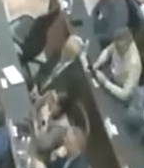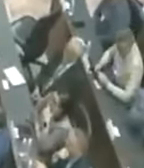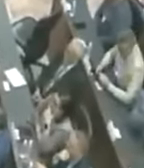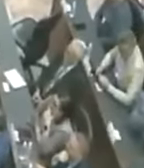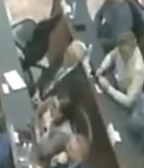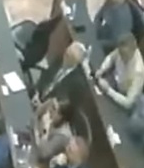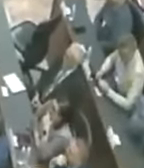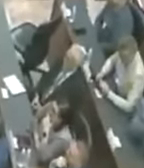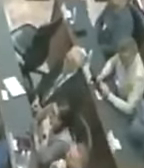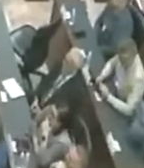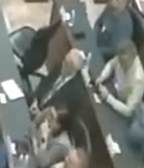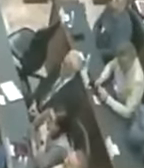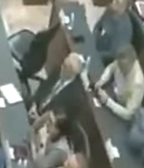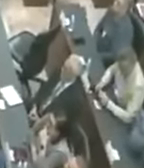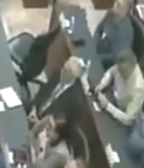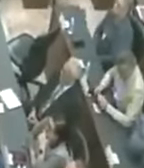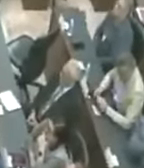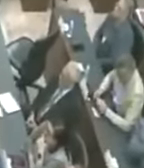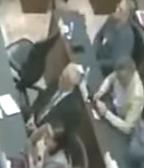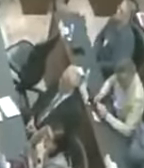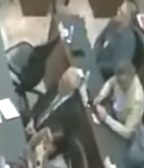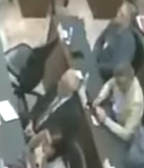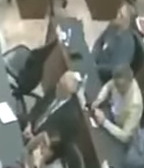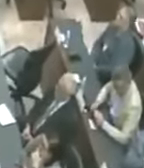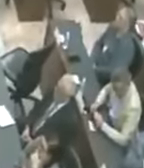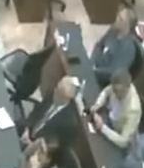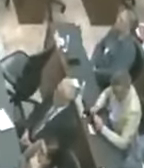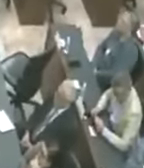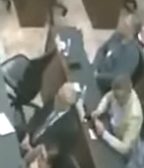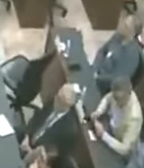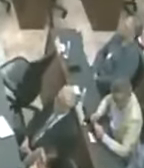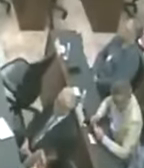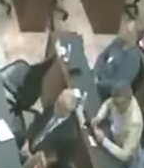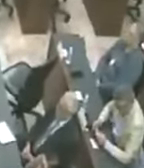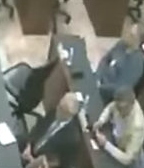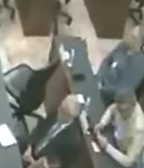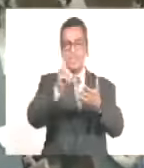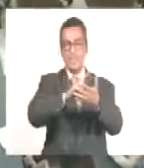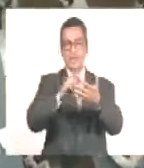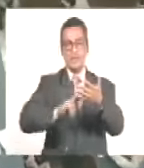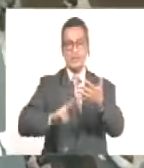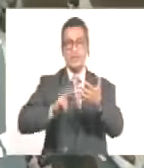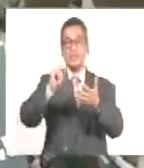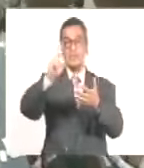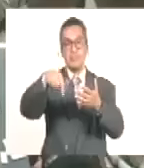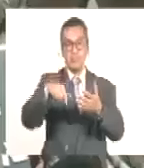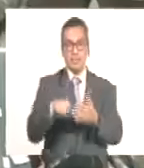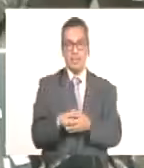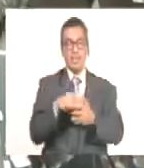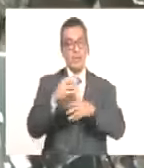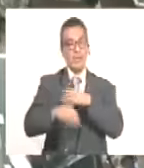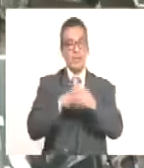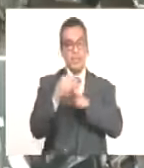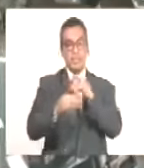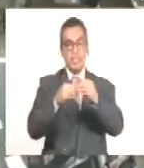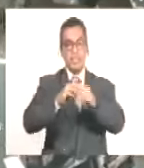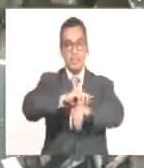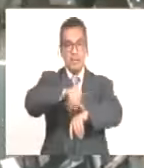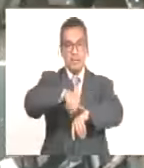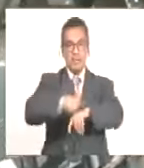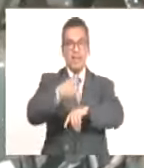Quiero proponer a la Honorable Asamblea que del artículo 50, leído, también sea